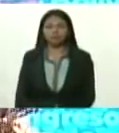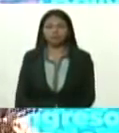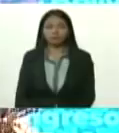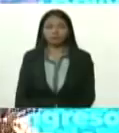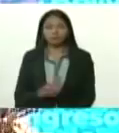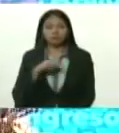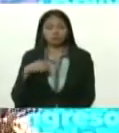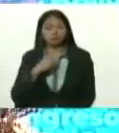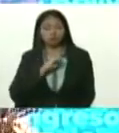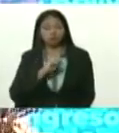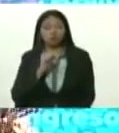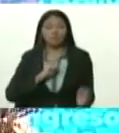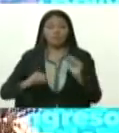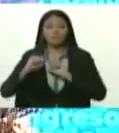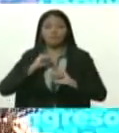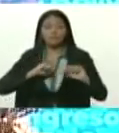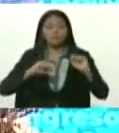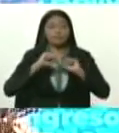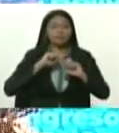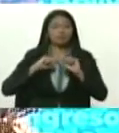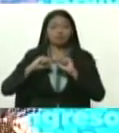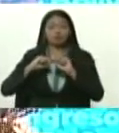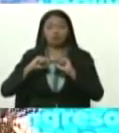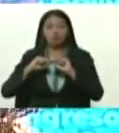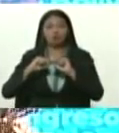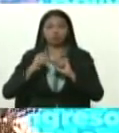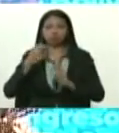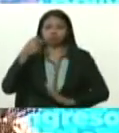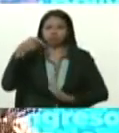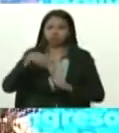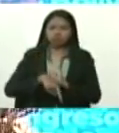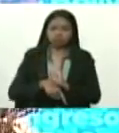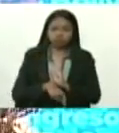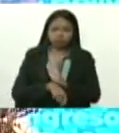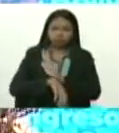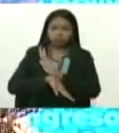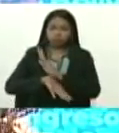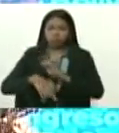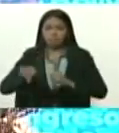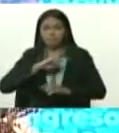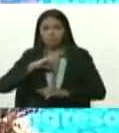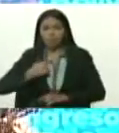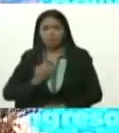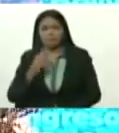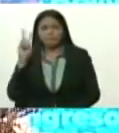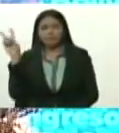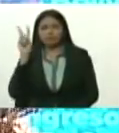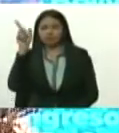Nosotros somos un movimiento de profunda raíz venezolana,